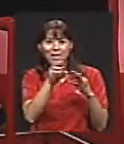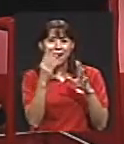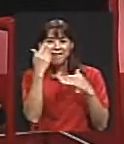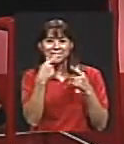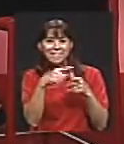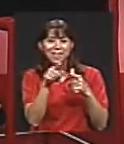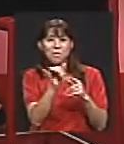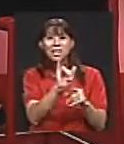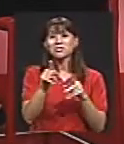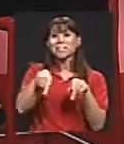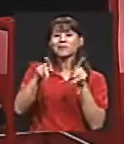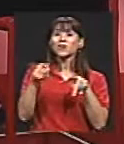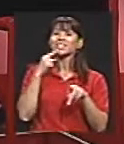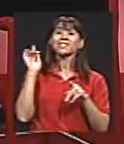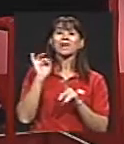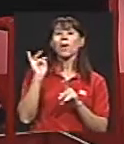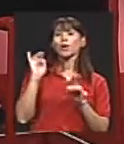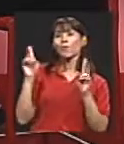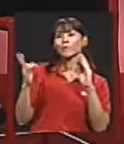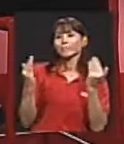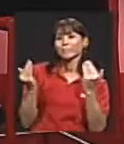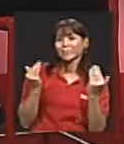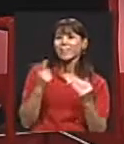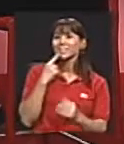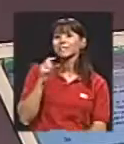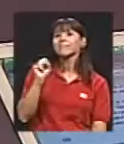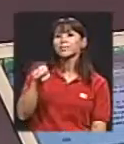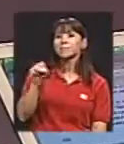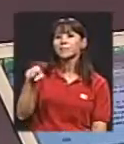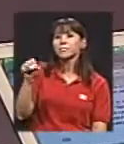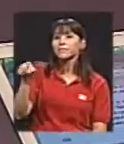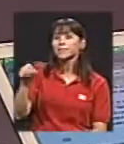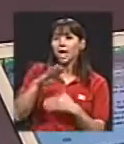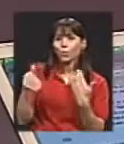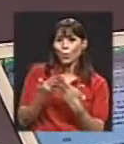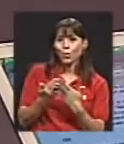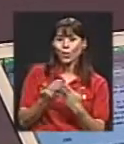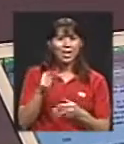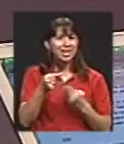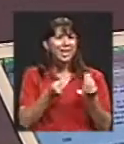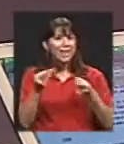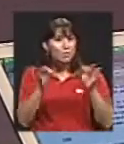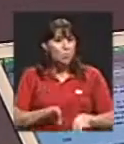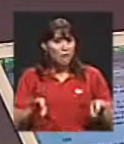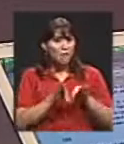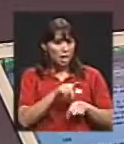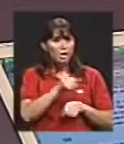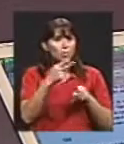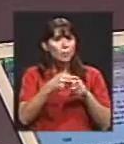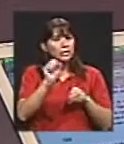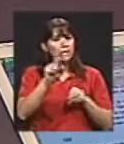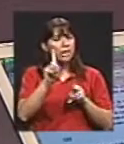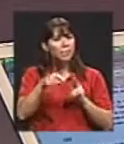que es lo importante por eso a mí me preocupa cuando cuando sacamos está bien aquí yo dejo sacando y tienen que ser juzgados yo no estoy diciendo que no y son nombres